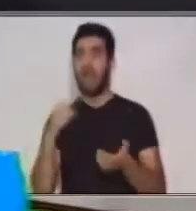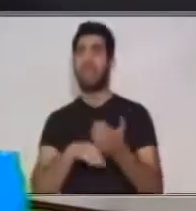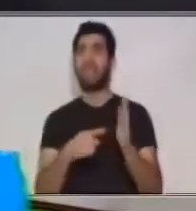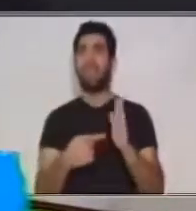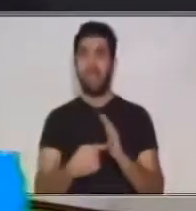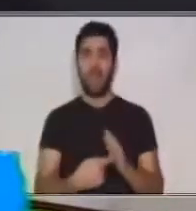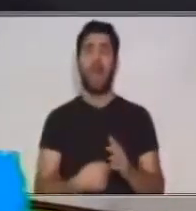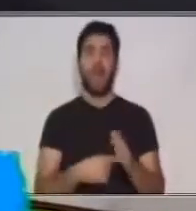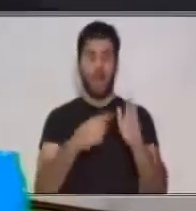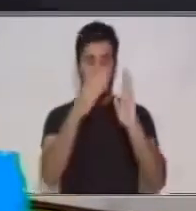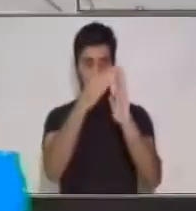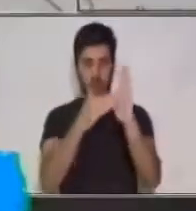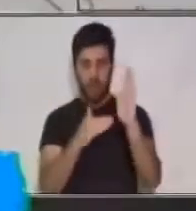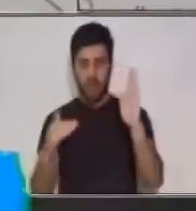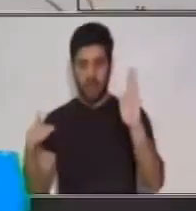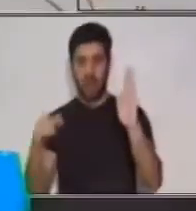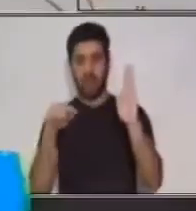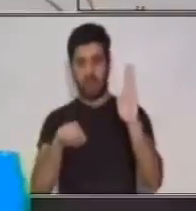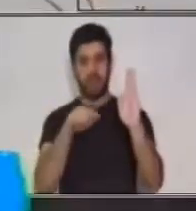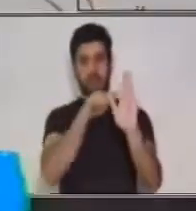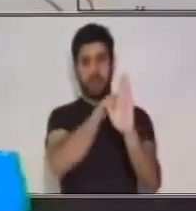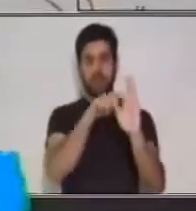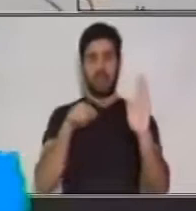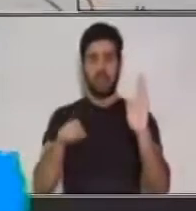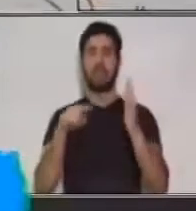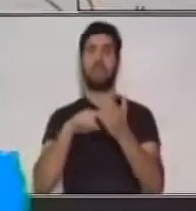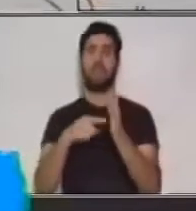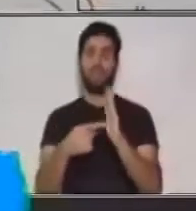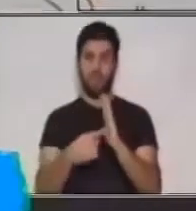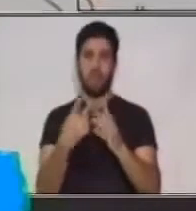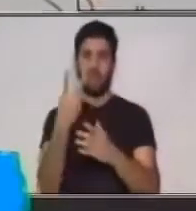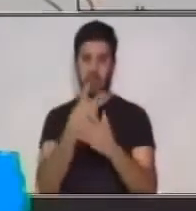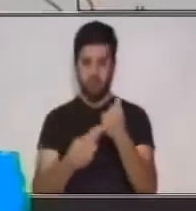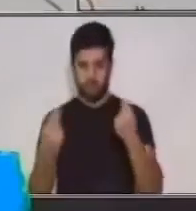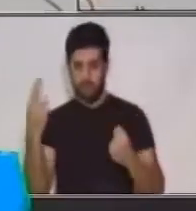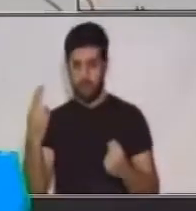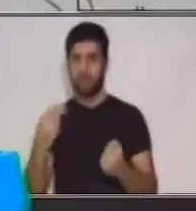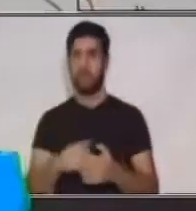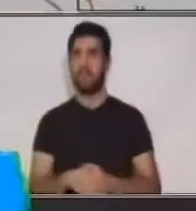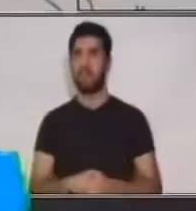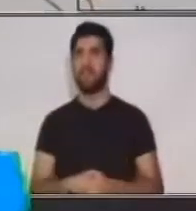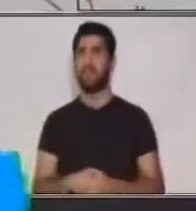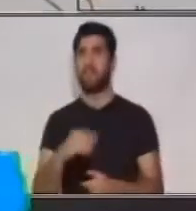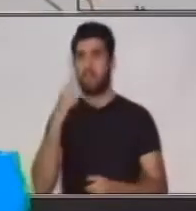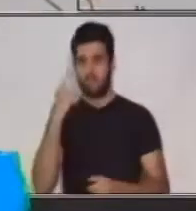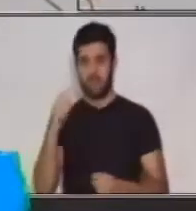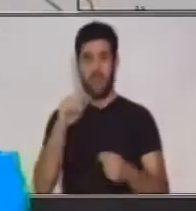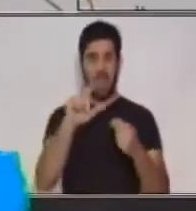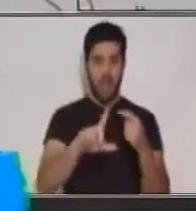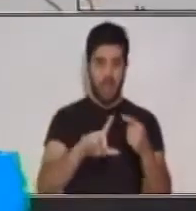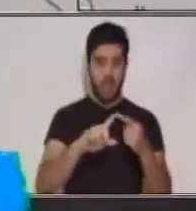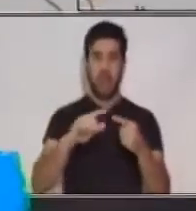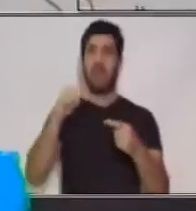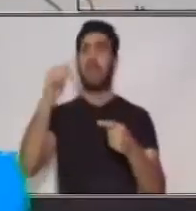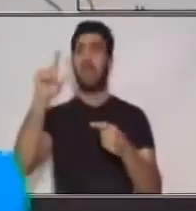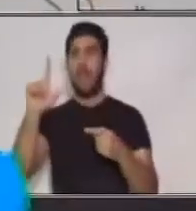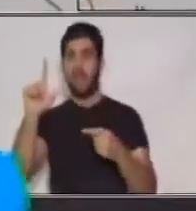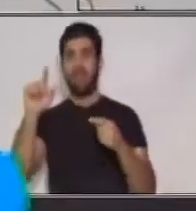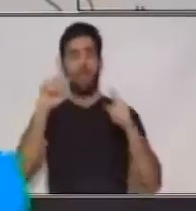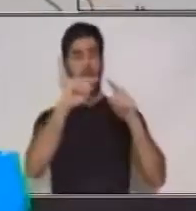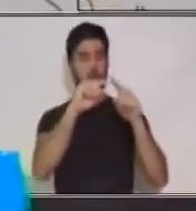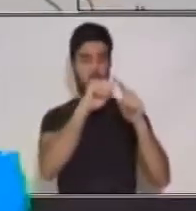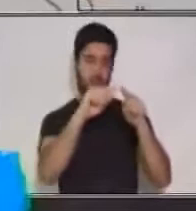el ángulo opuesto al mayor de ellos. ¿Sí? Lado, lado,